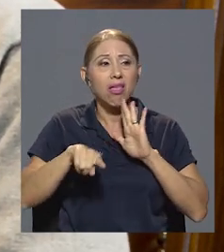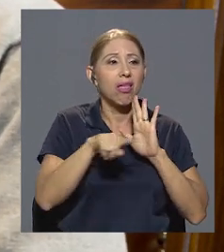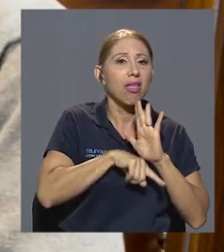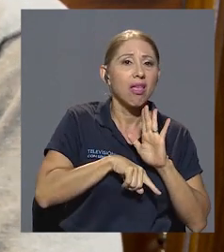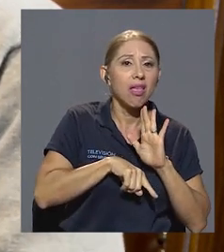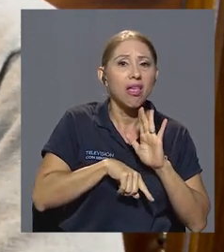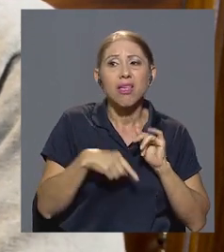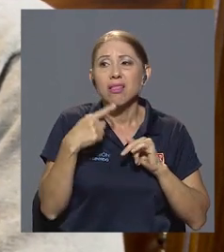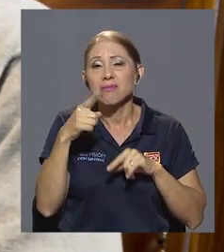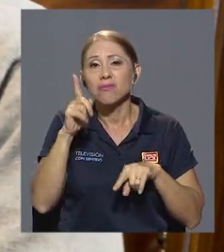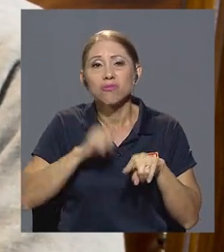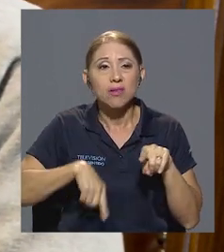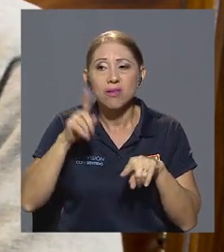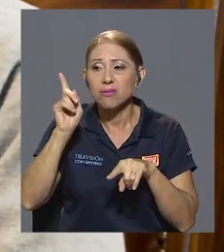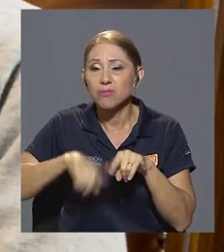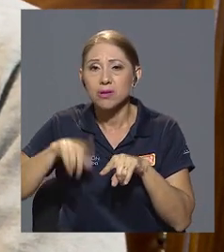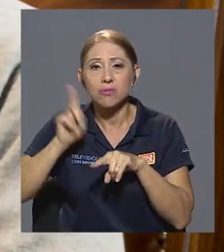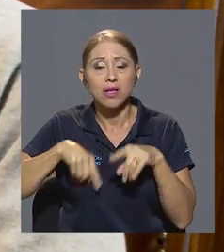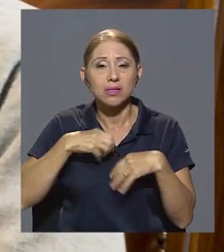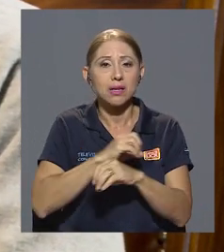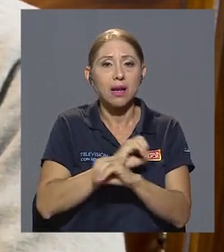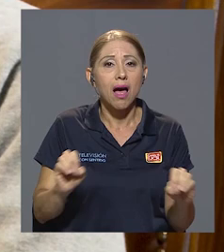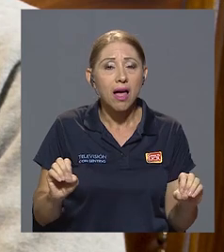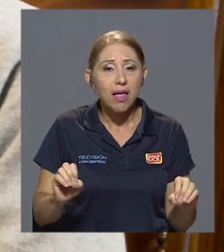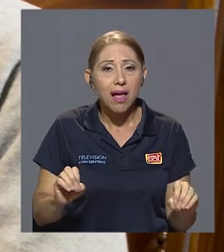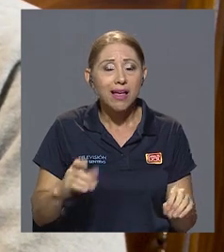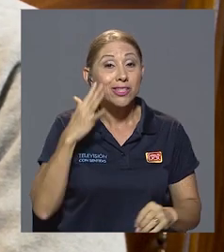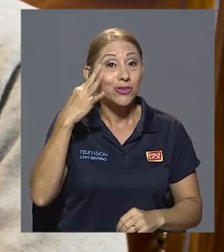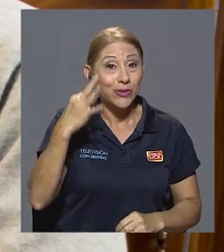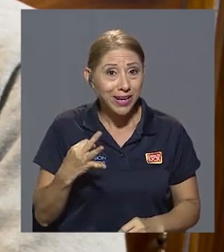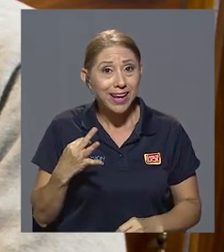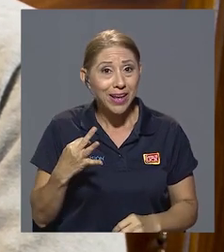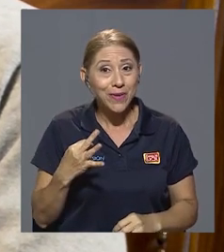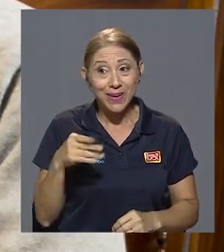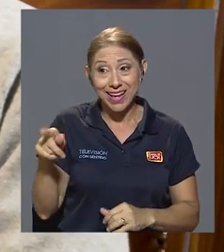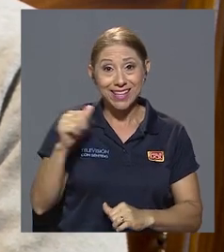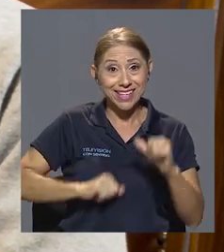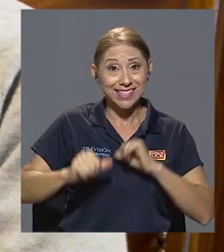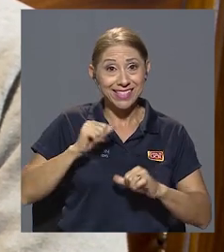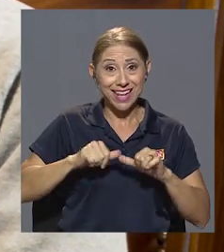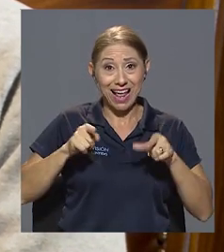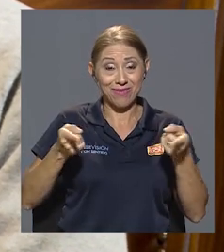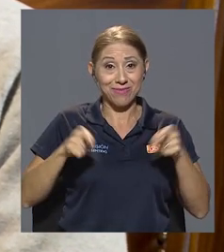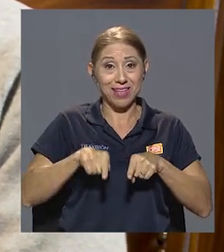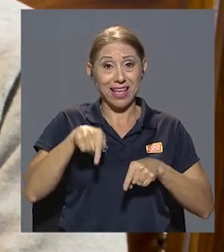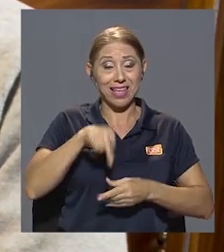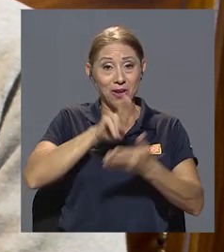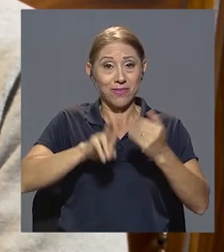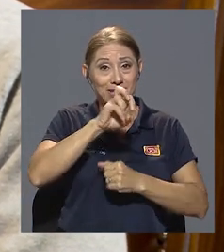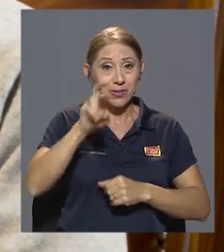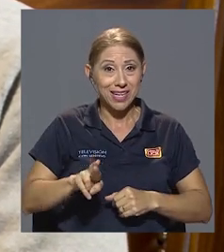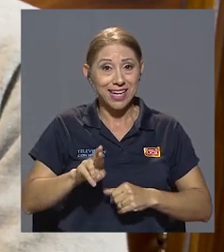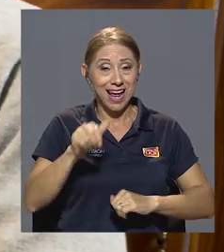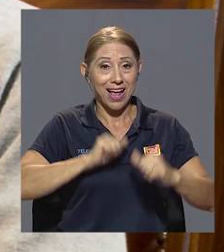a decir no se puede hacer nada y creo que la de esta calidad puesta en escena que tuvimos aquí en la universidad de costa rica